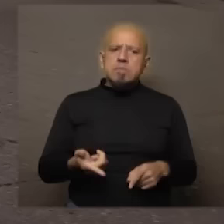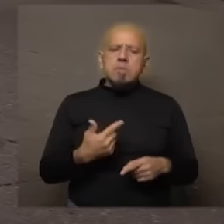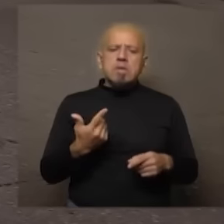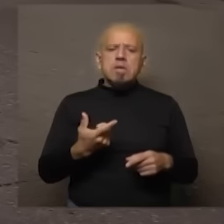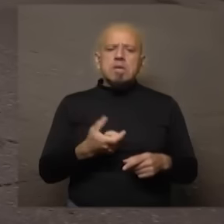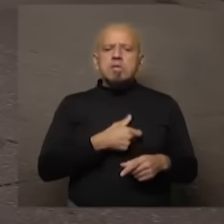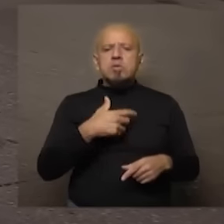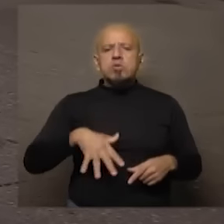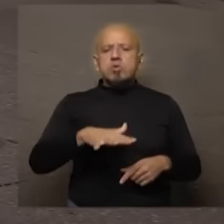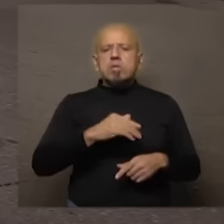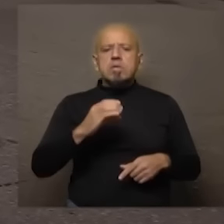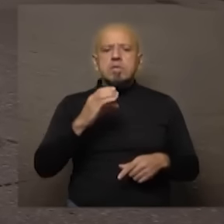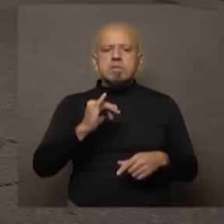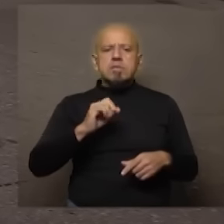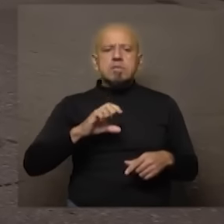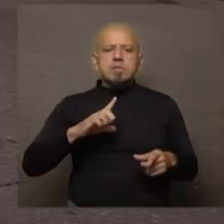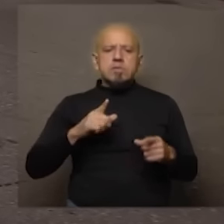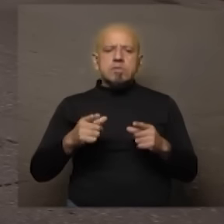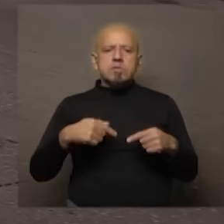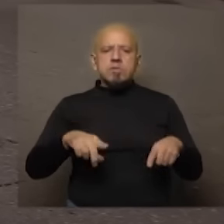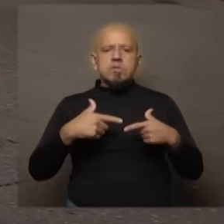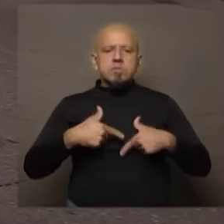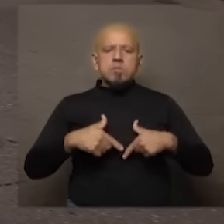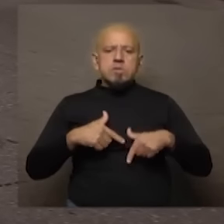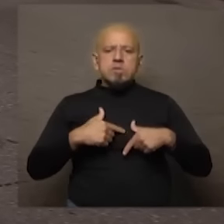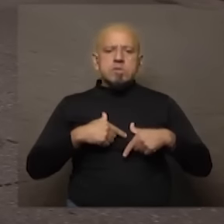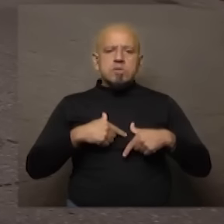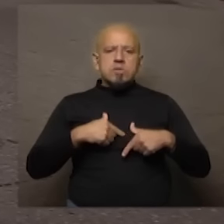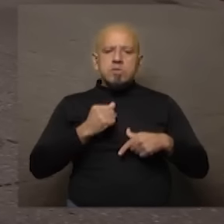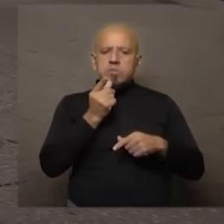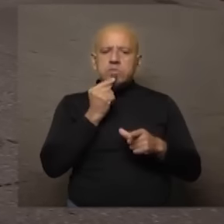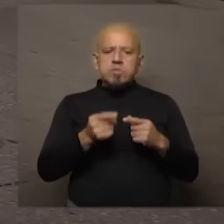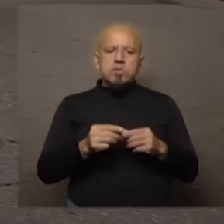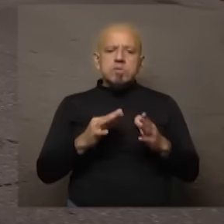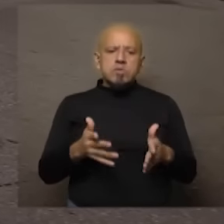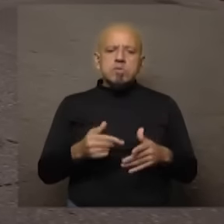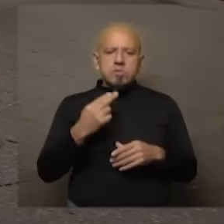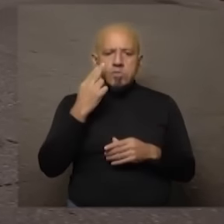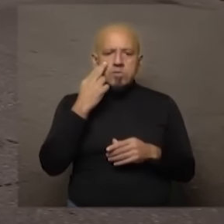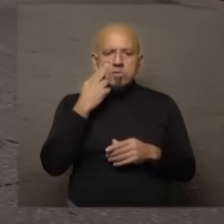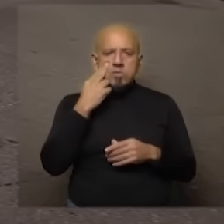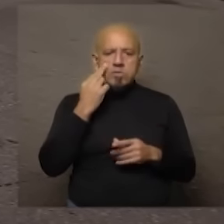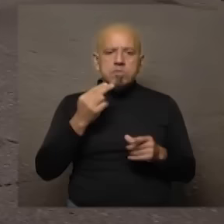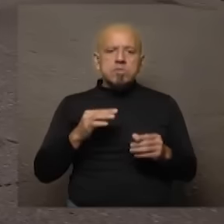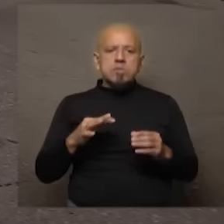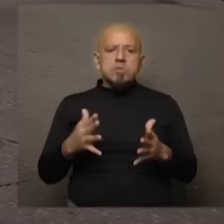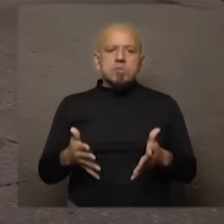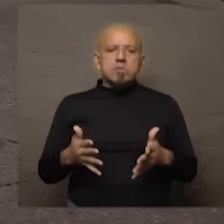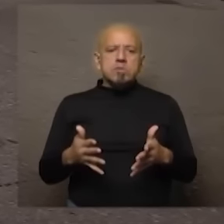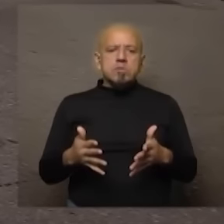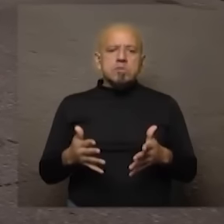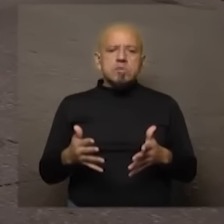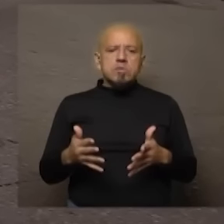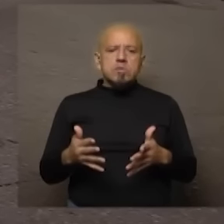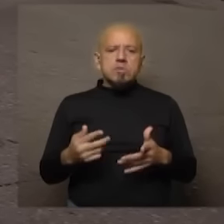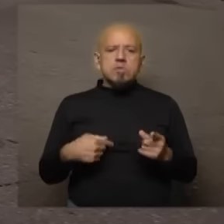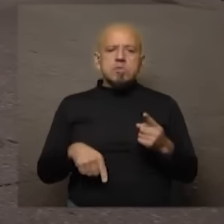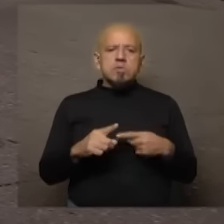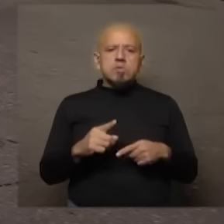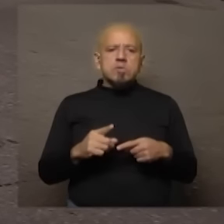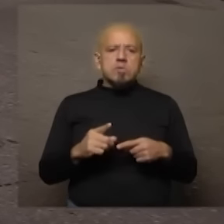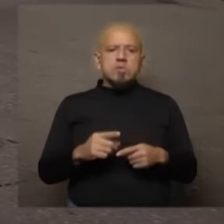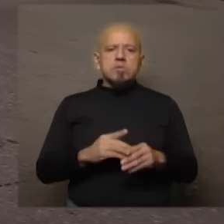la medición del Ministerio del Interior y para meternos más profundamente en esta problemática que tiene que ver justamente con los datos